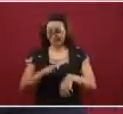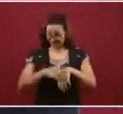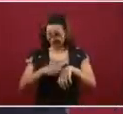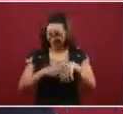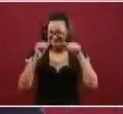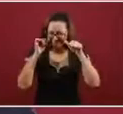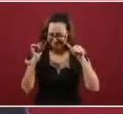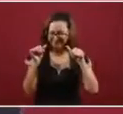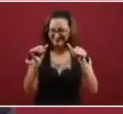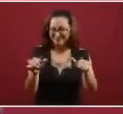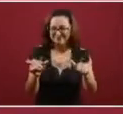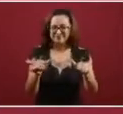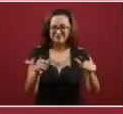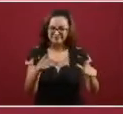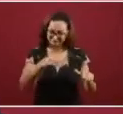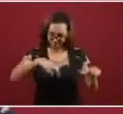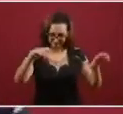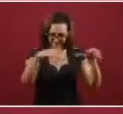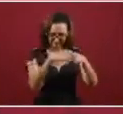bien, conservadores,